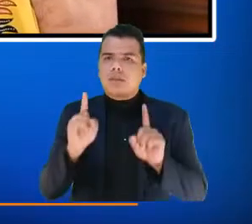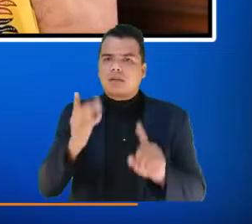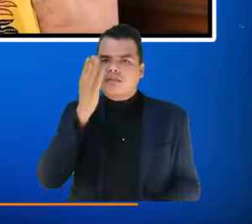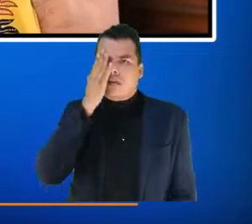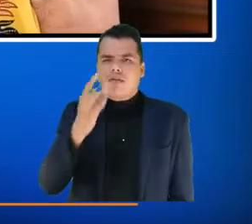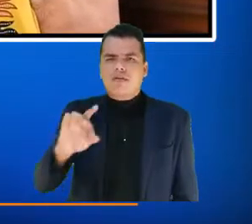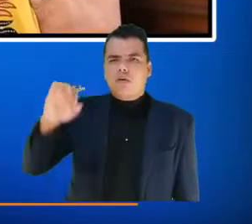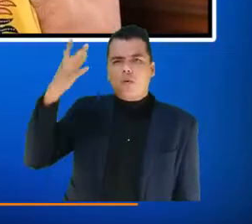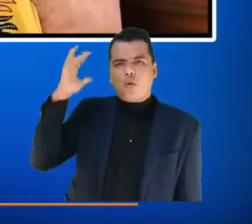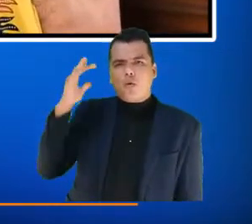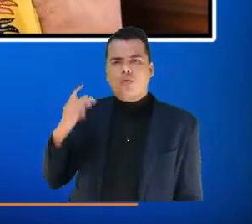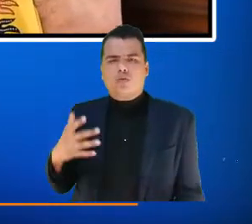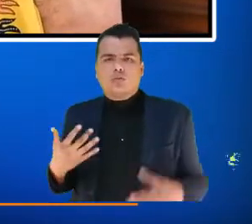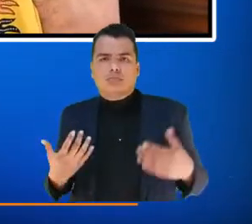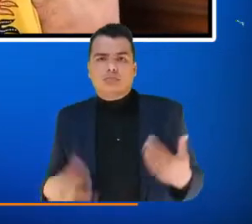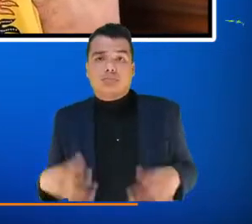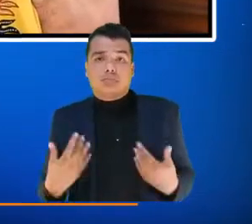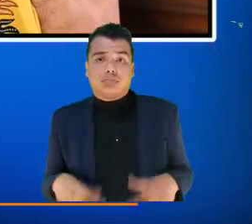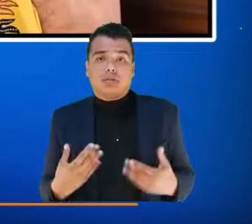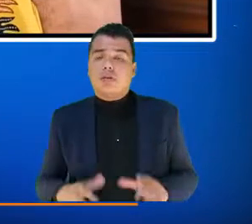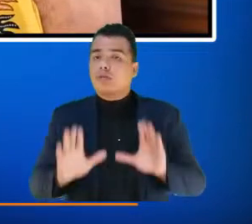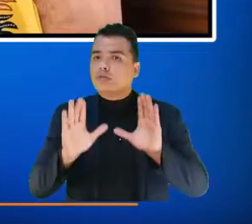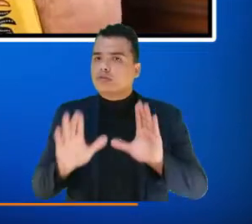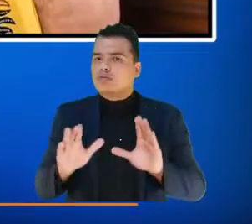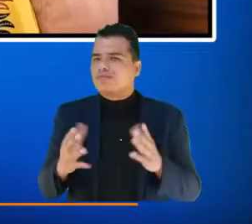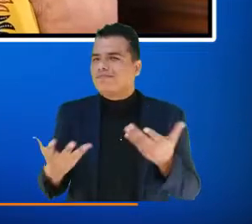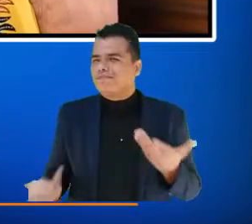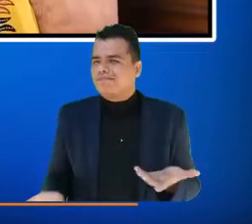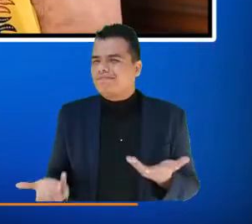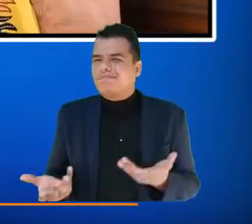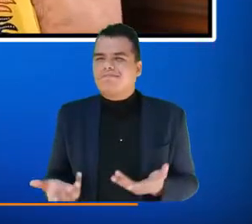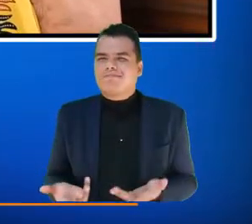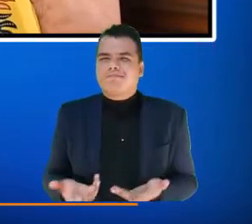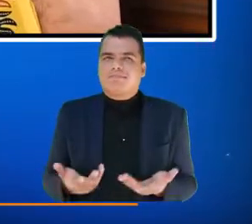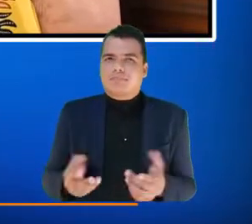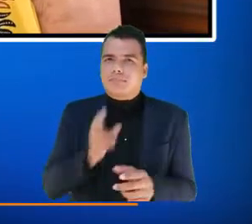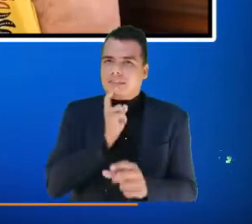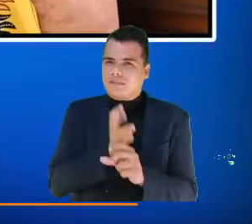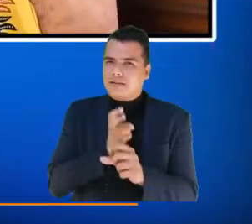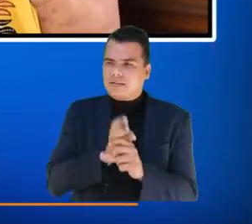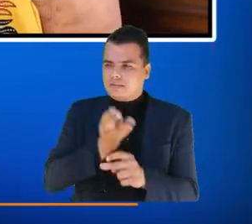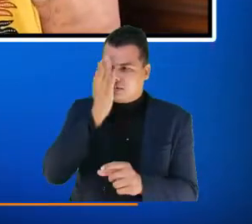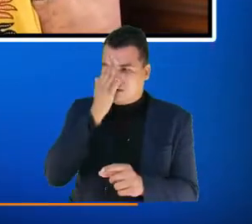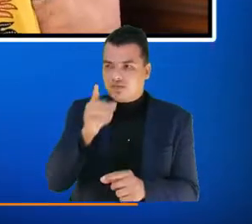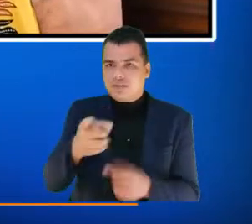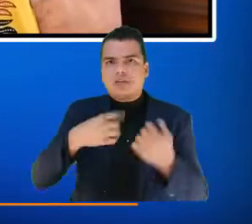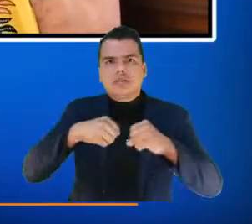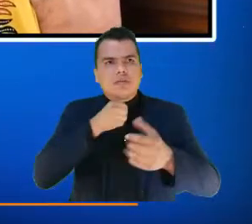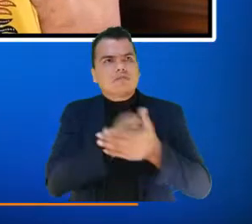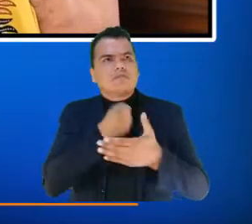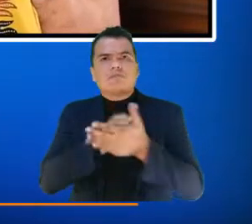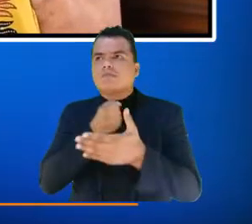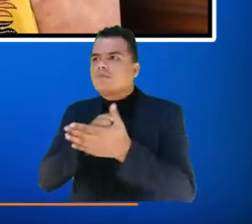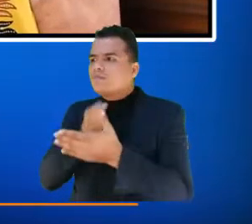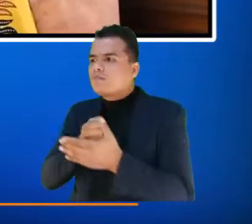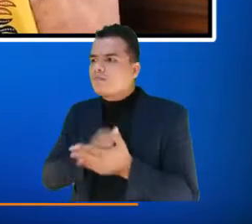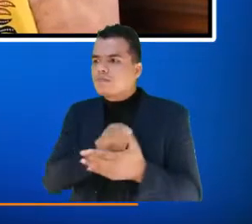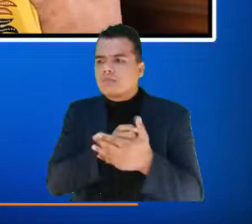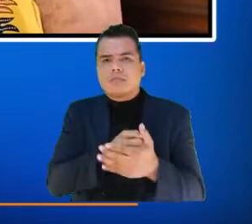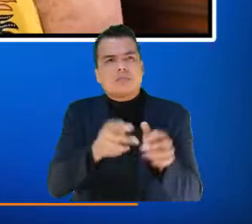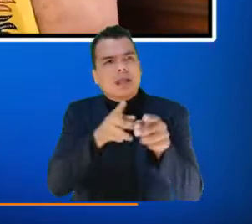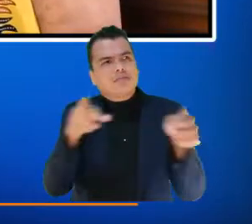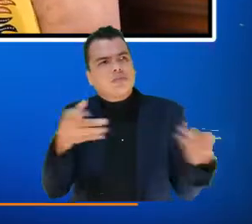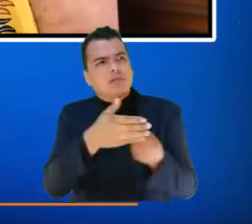modos el oro se ha vuelto, casi se puede decir, un problema porque a usted le ha tocado defender el territorio